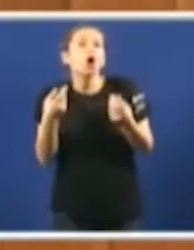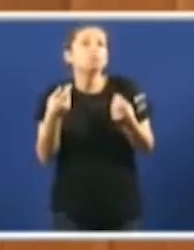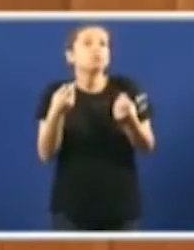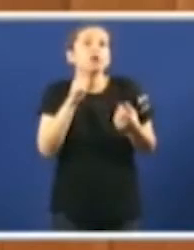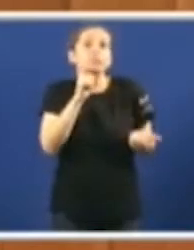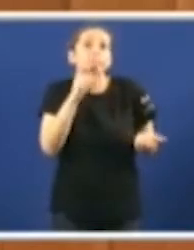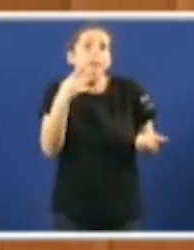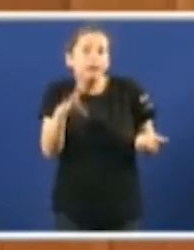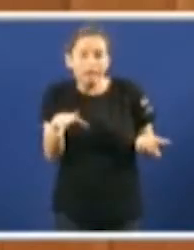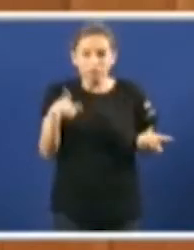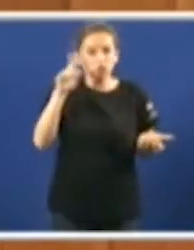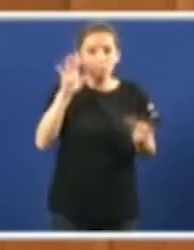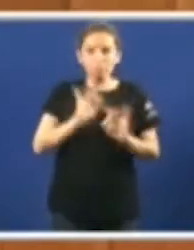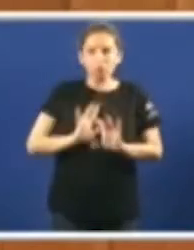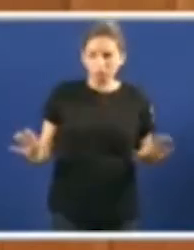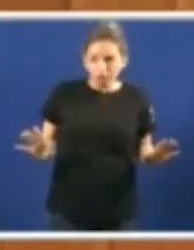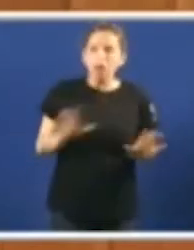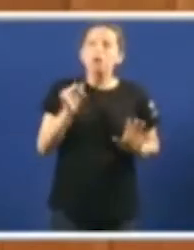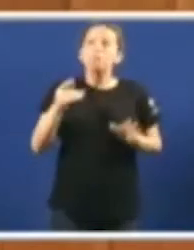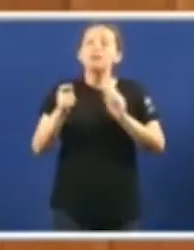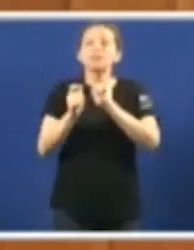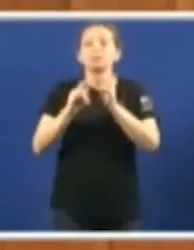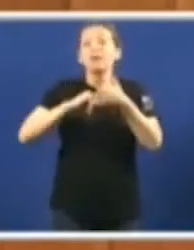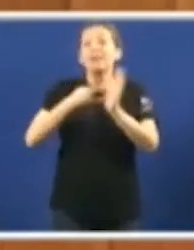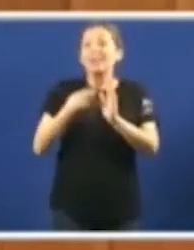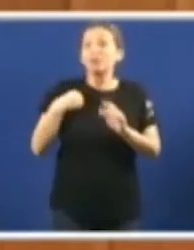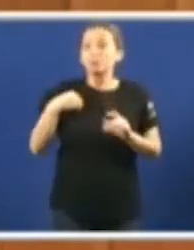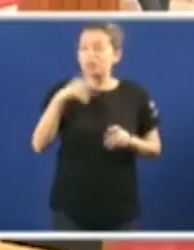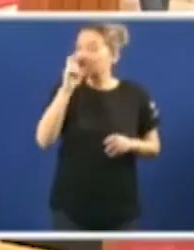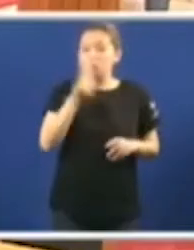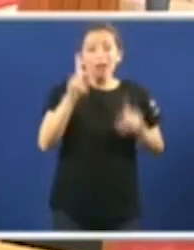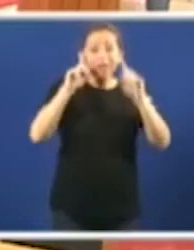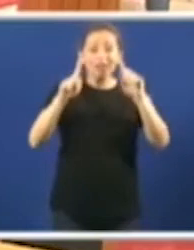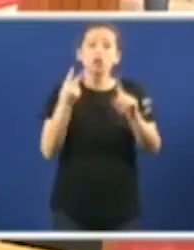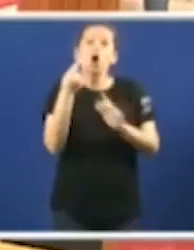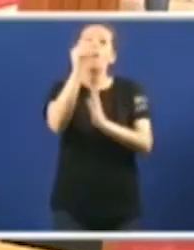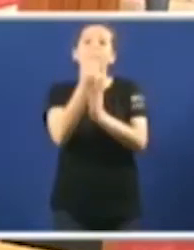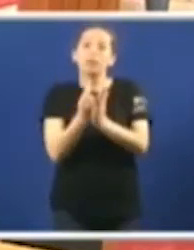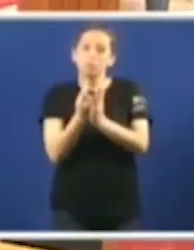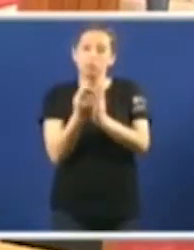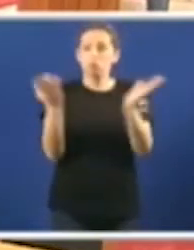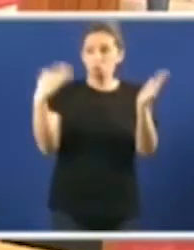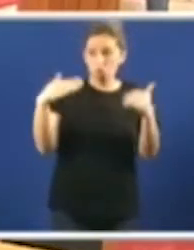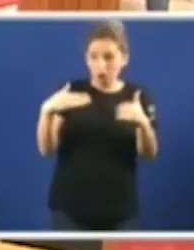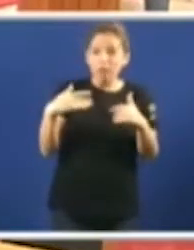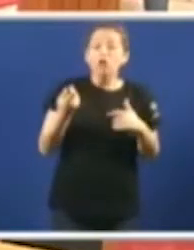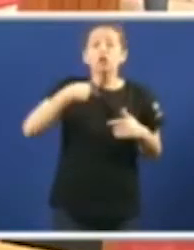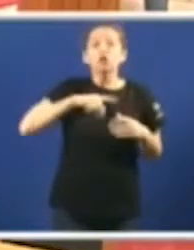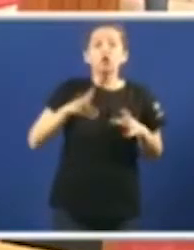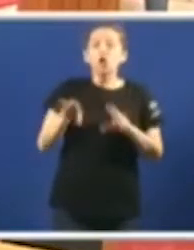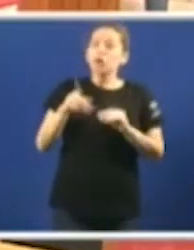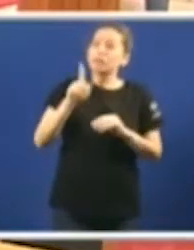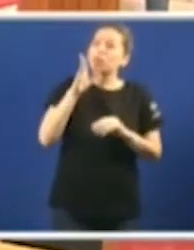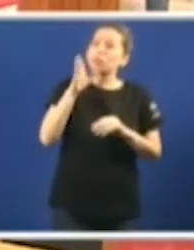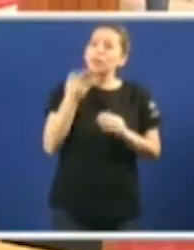todas estas medidas non van a servir de nada se non están dotadas dunha partida orzamentaria, e non entendemos por que se rexeitou a emenda presentada